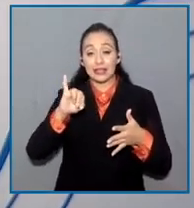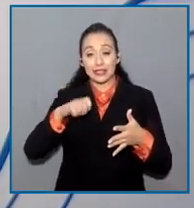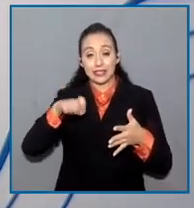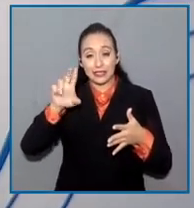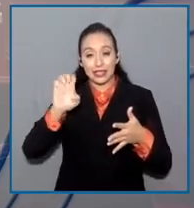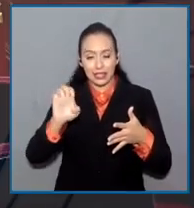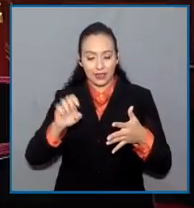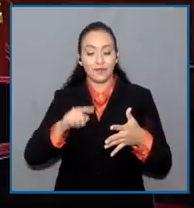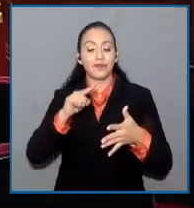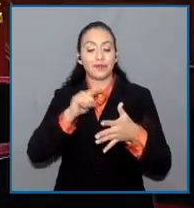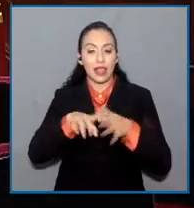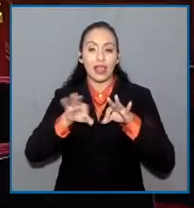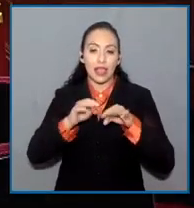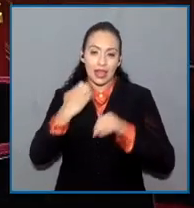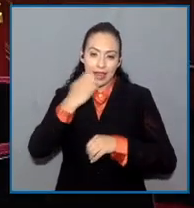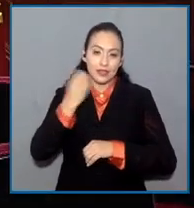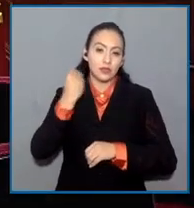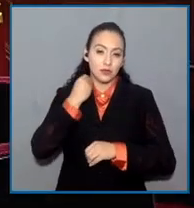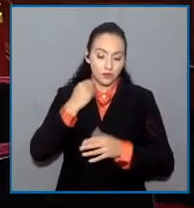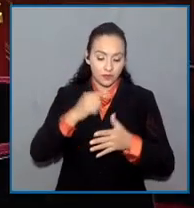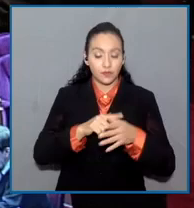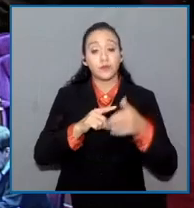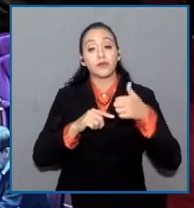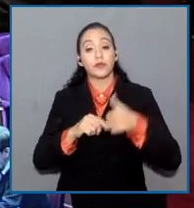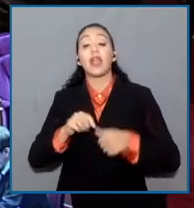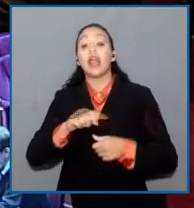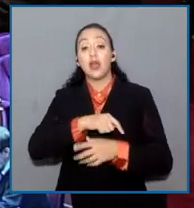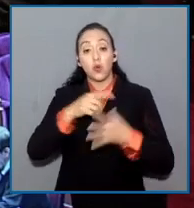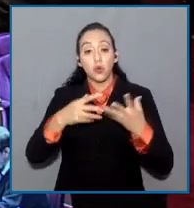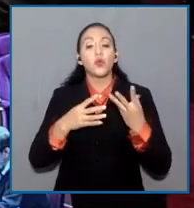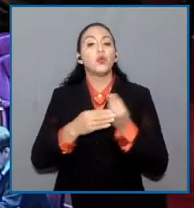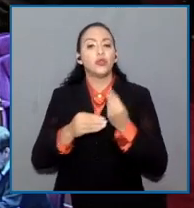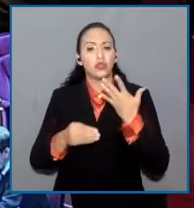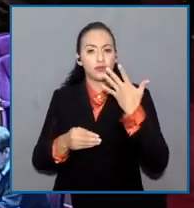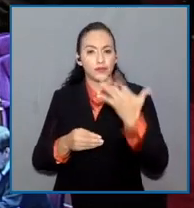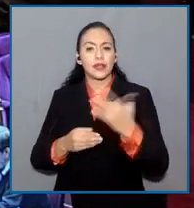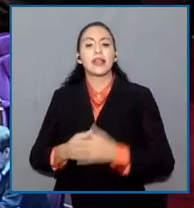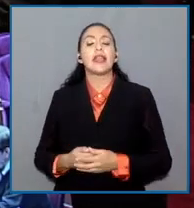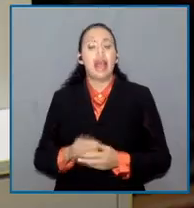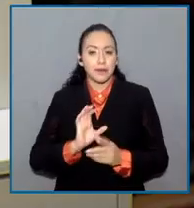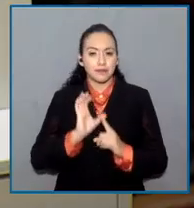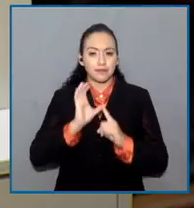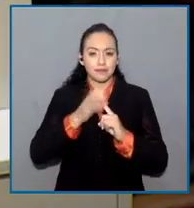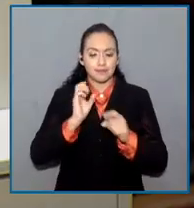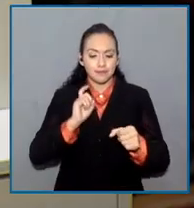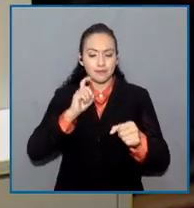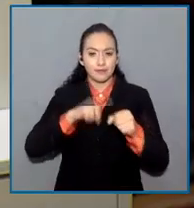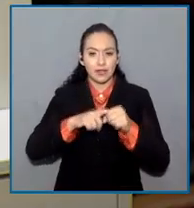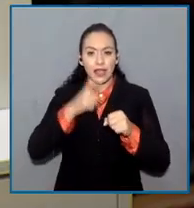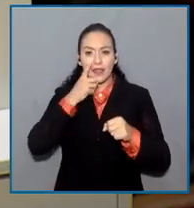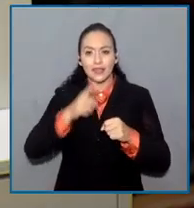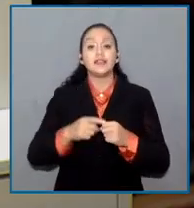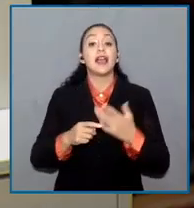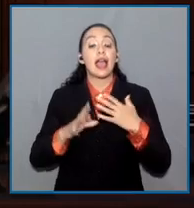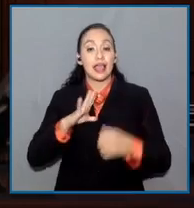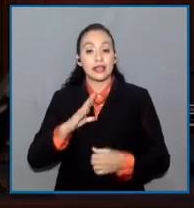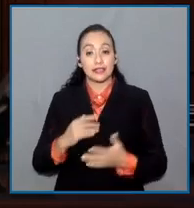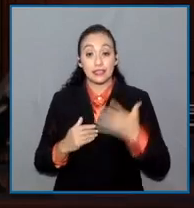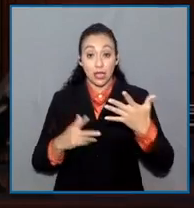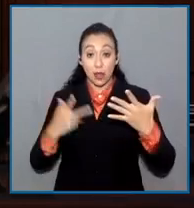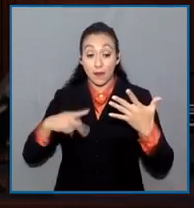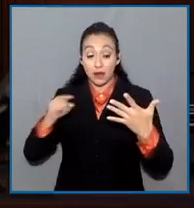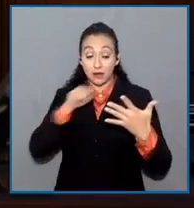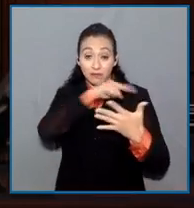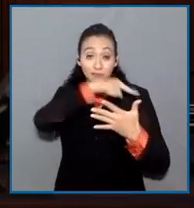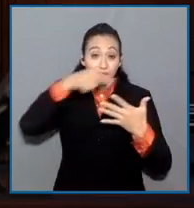Mexicana Colegio de Abogados. De acuerdo con la Constitución, tras la reforma al Poder Judicial, el comité estará integrado por personas reconocidas en la actividad